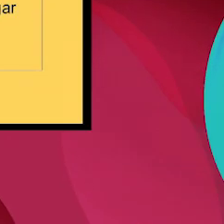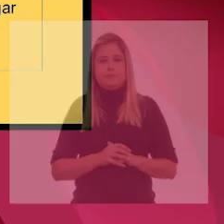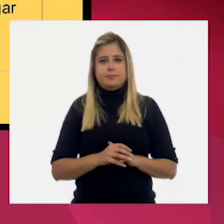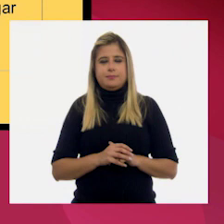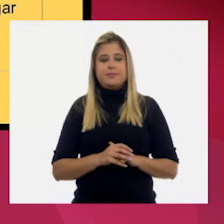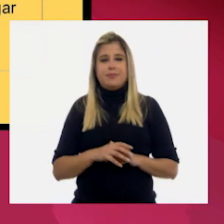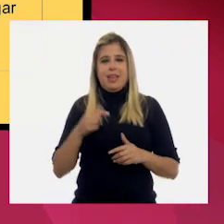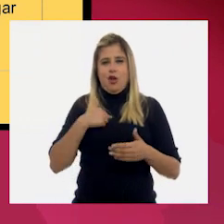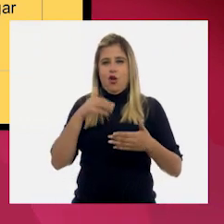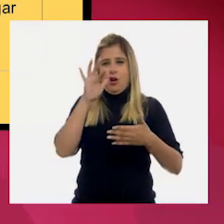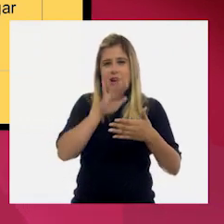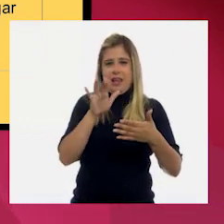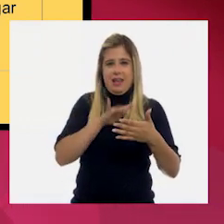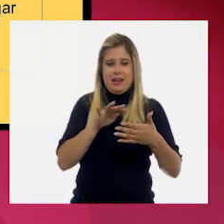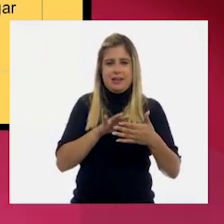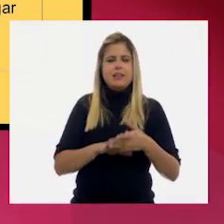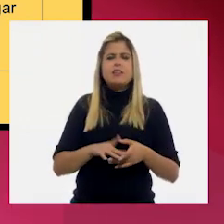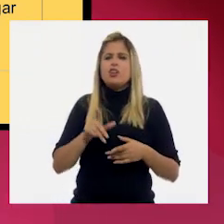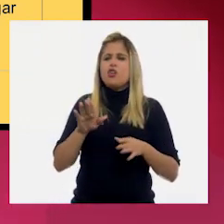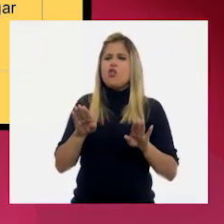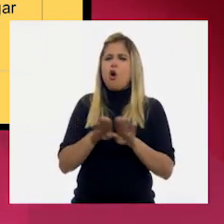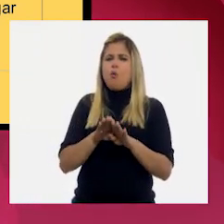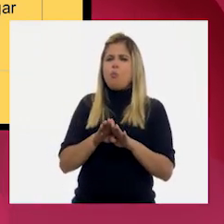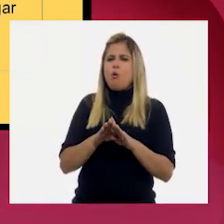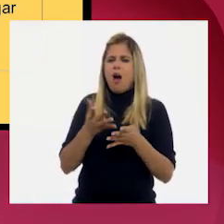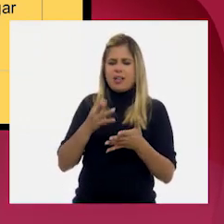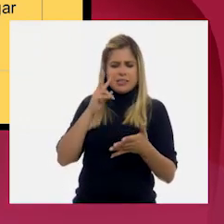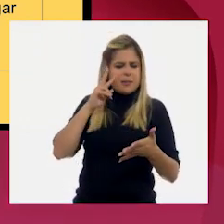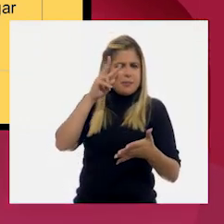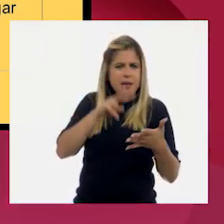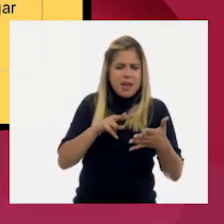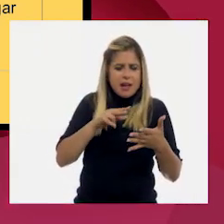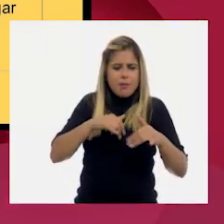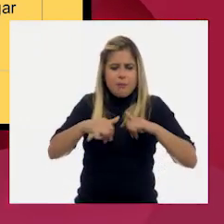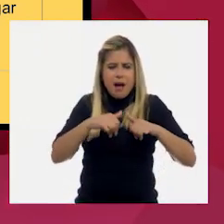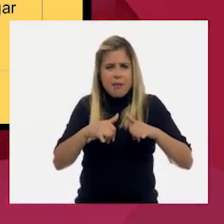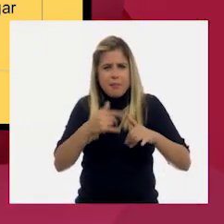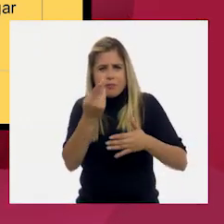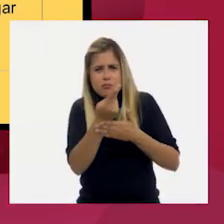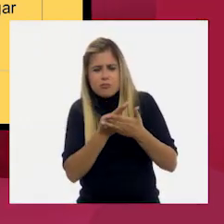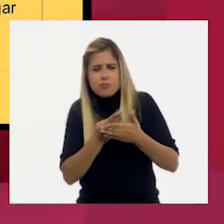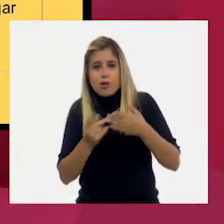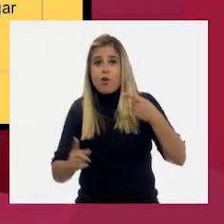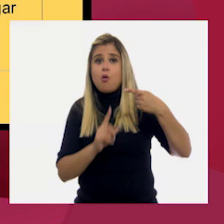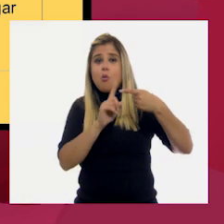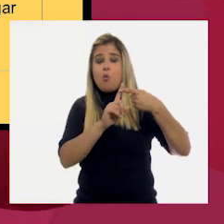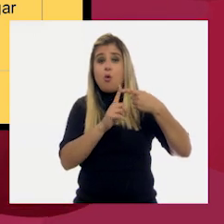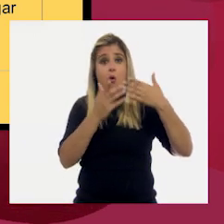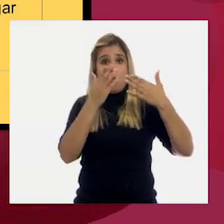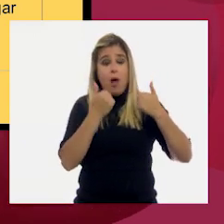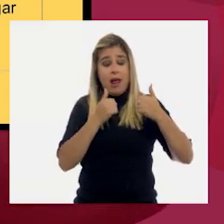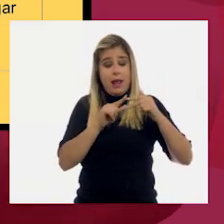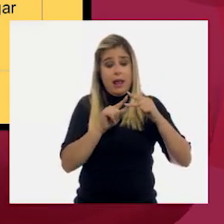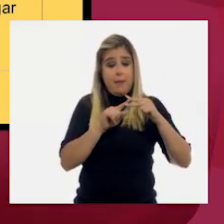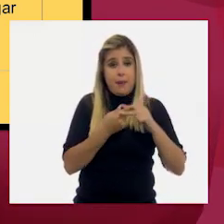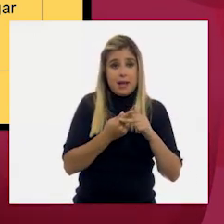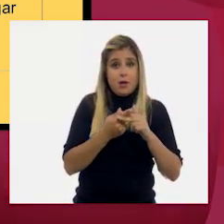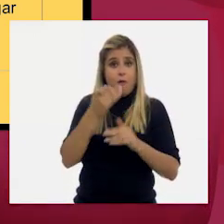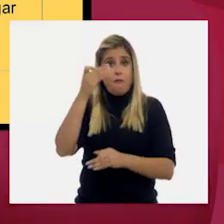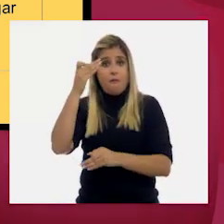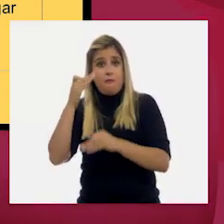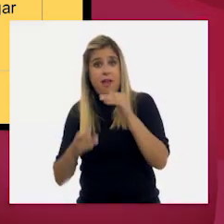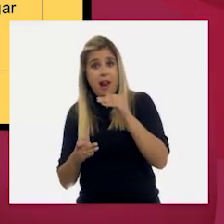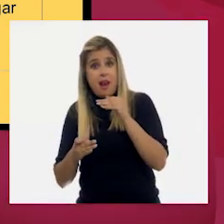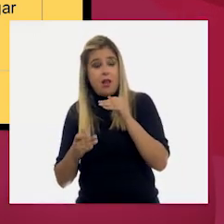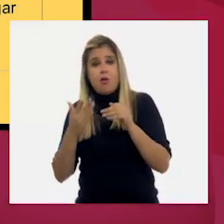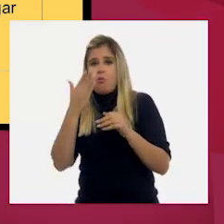Voy a leer esto, dice, ¿cómo se lee un croquis? 1. Saber que el croquis no tiene un inicio y fin definido. Eso